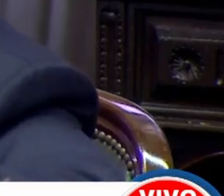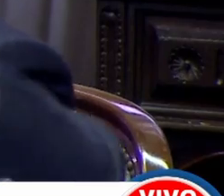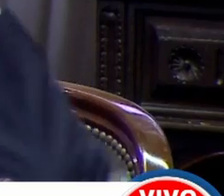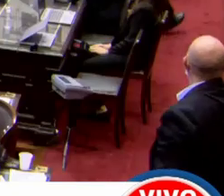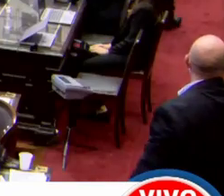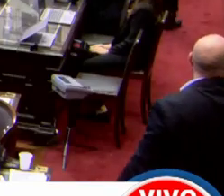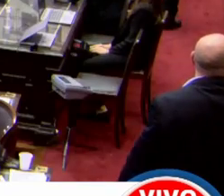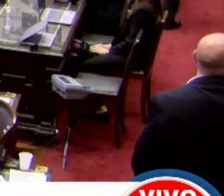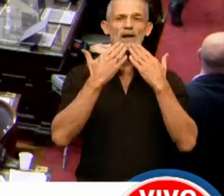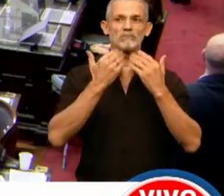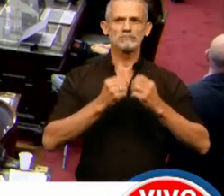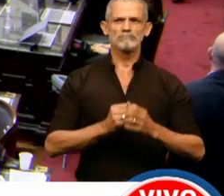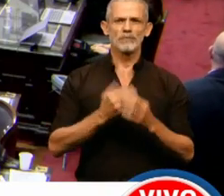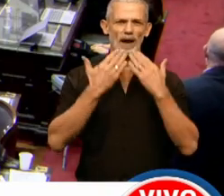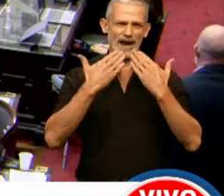gracias